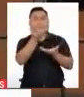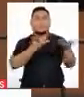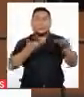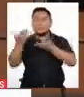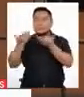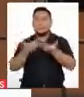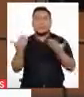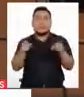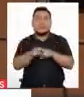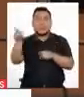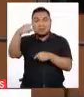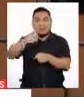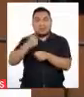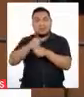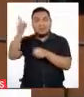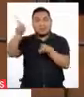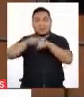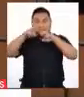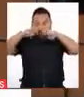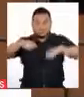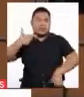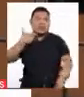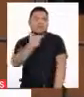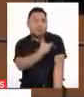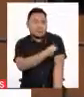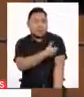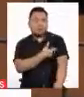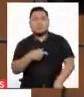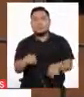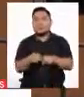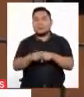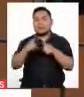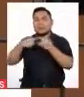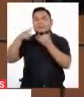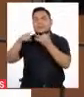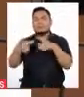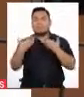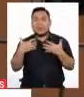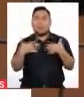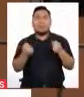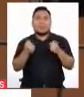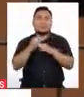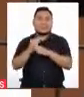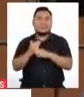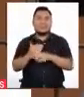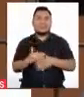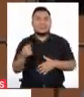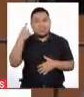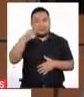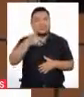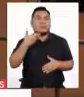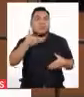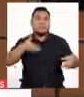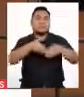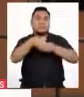que están trabajando la investigación de la vacuna, de las diferentes posibilidades de cura, vamos a integrar a través de convenios.